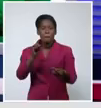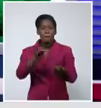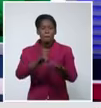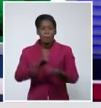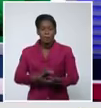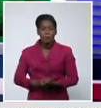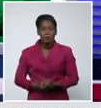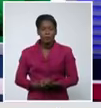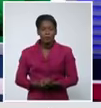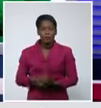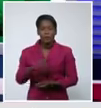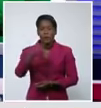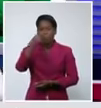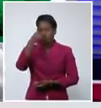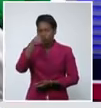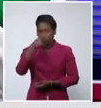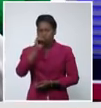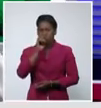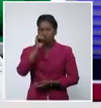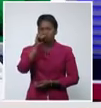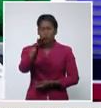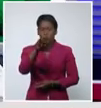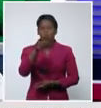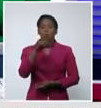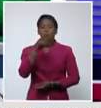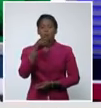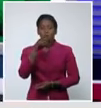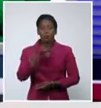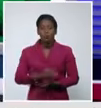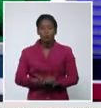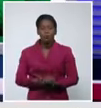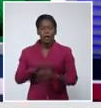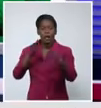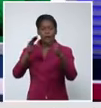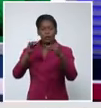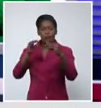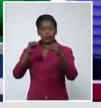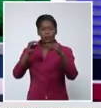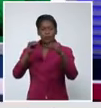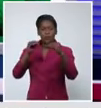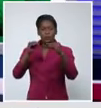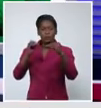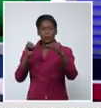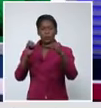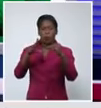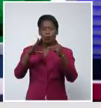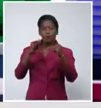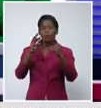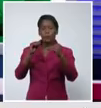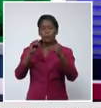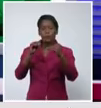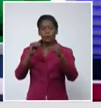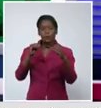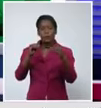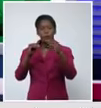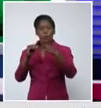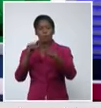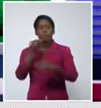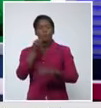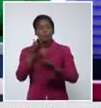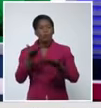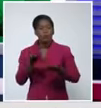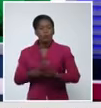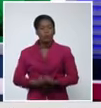nariz, al hablar, al estornudar todavía mucho más, y cuando caen sobre la